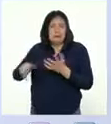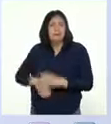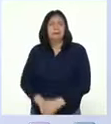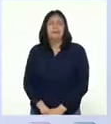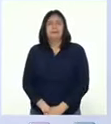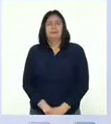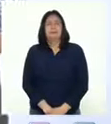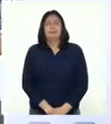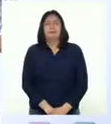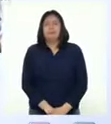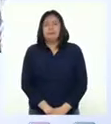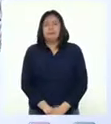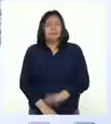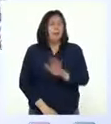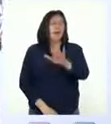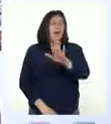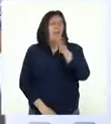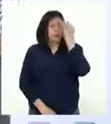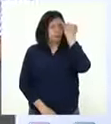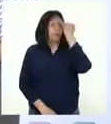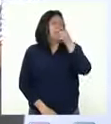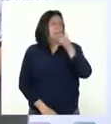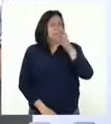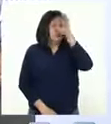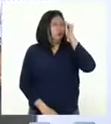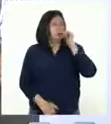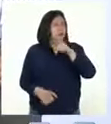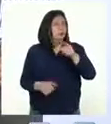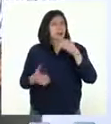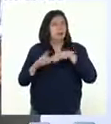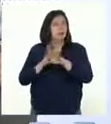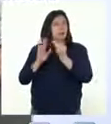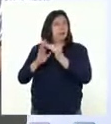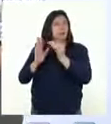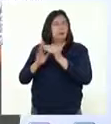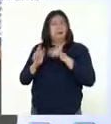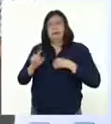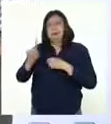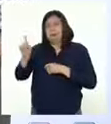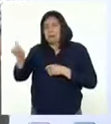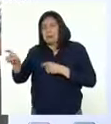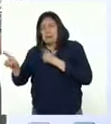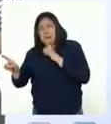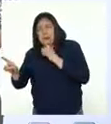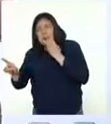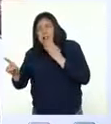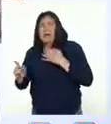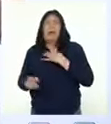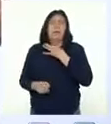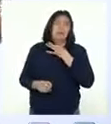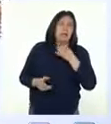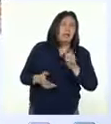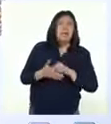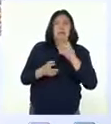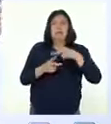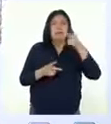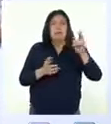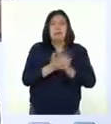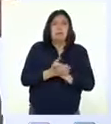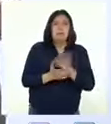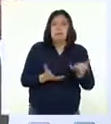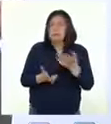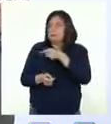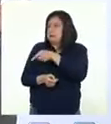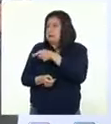localidad. Se me ocurre también que los chicos y chicas que están en casa podrían preguntarle a sus padres, a sus abuelos, vecinos, a sus